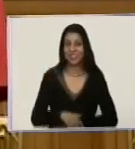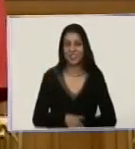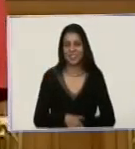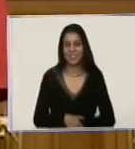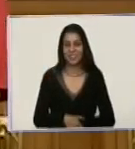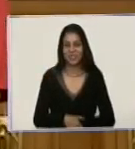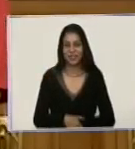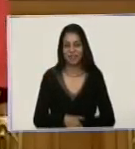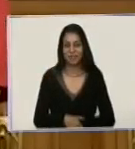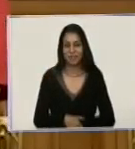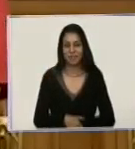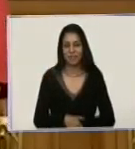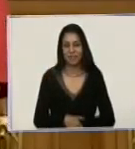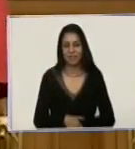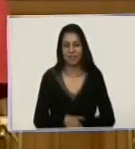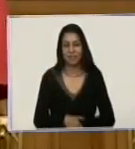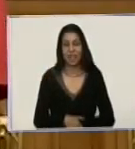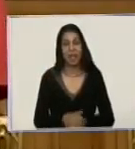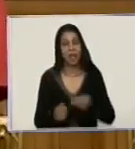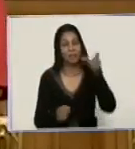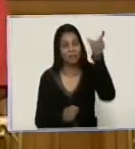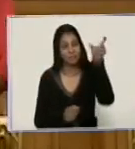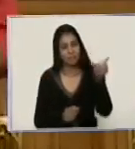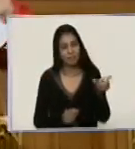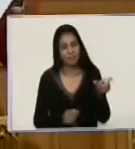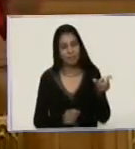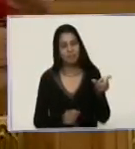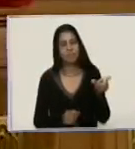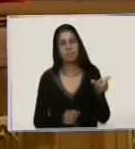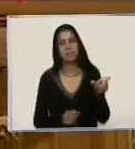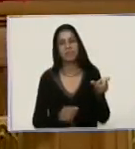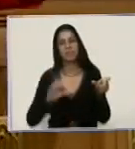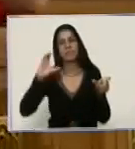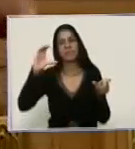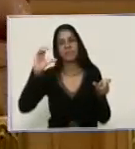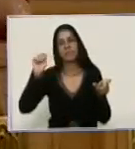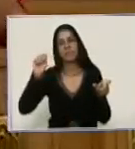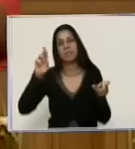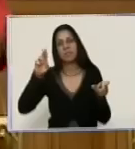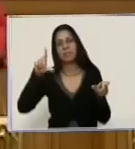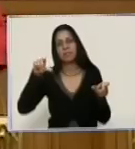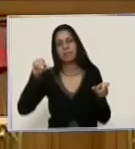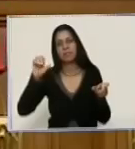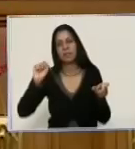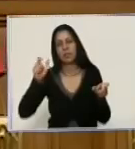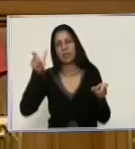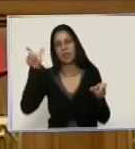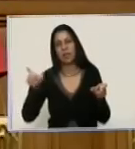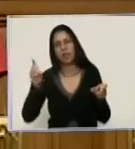hay que ver a la figura de Carlos Delgado Chalbón, el jefe de la Junta Militar.